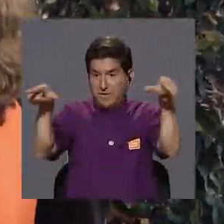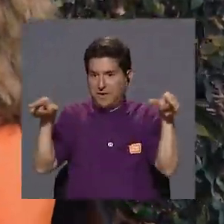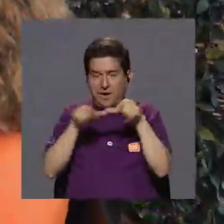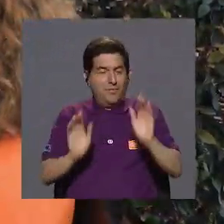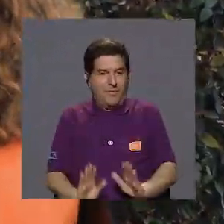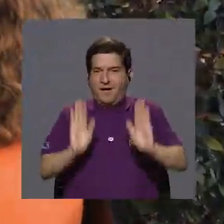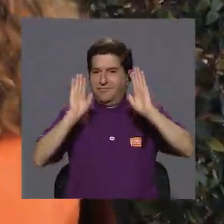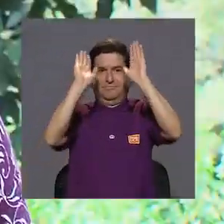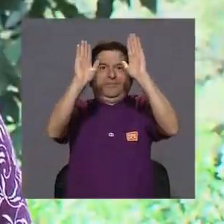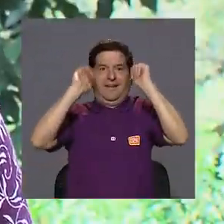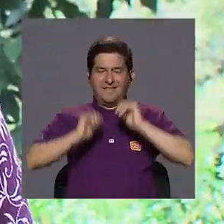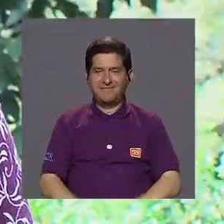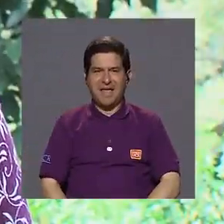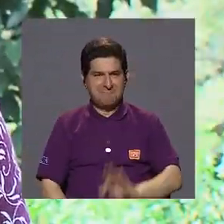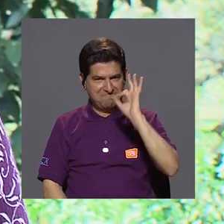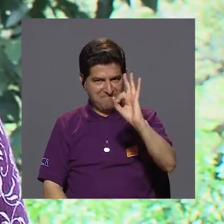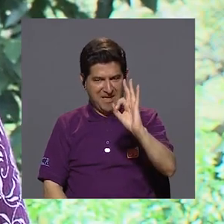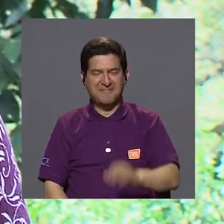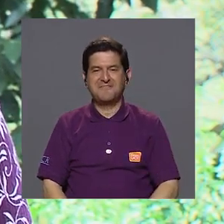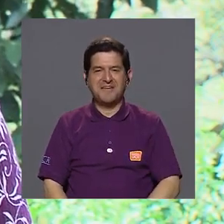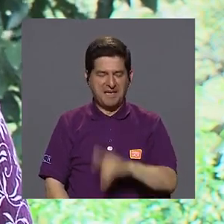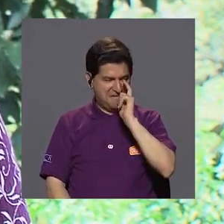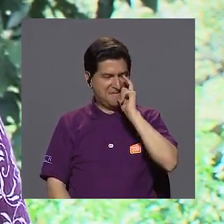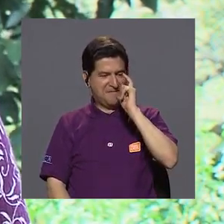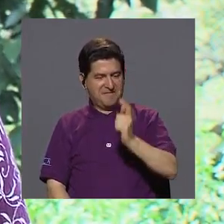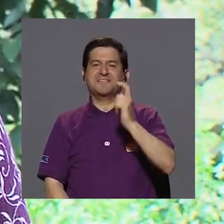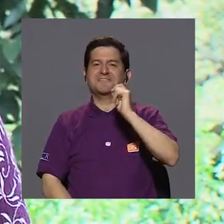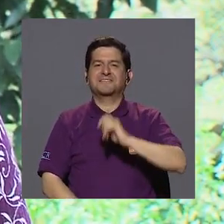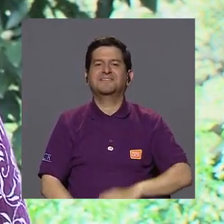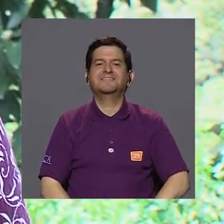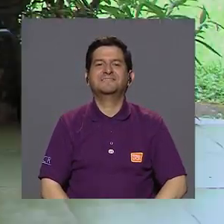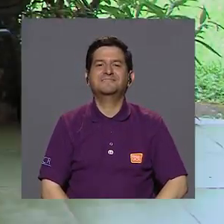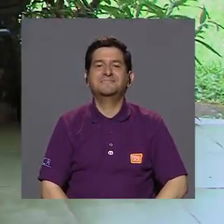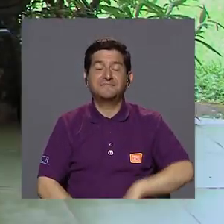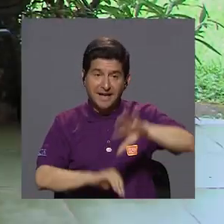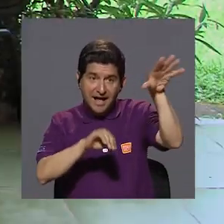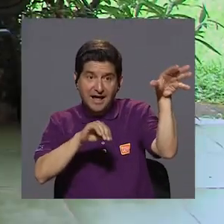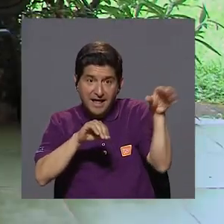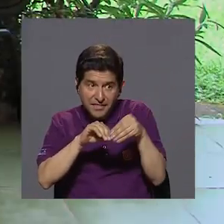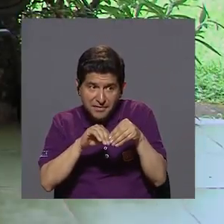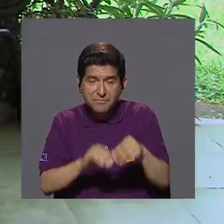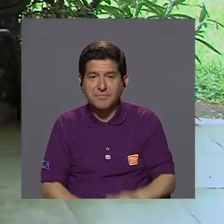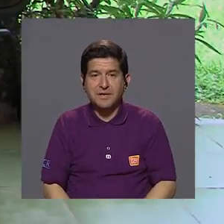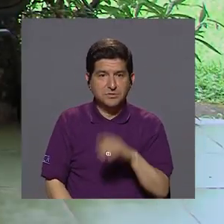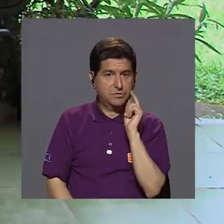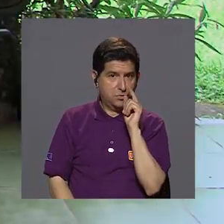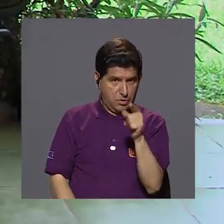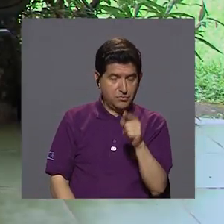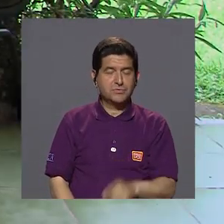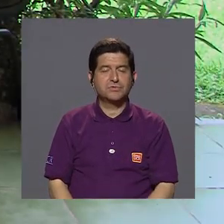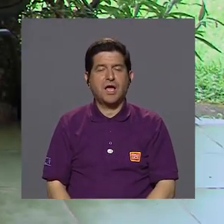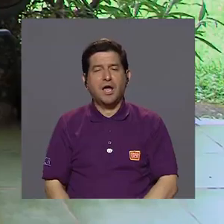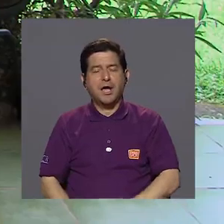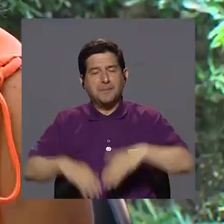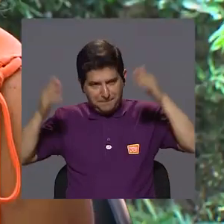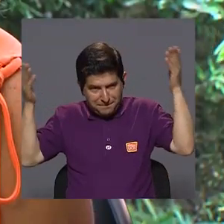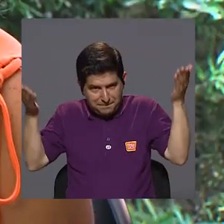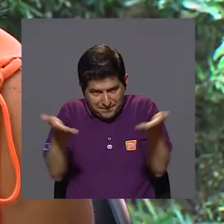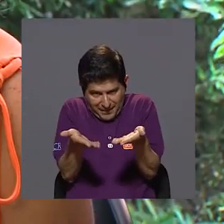que está espectacular, de verdad. Qué bien, qué dicha. Bueno, aparte de darte